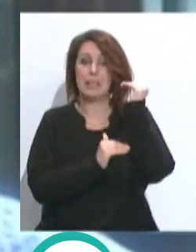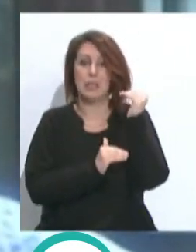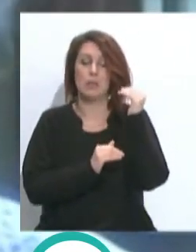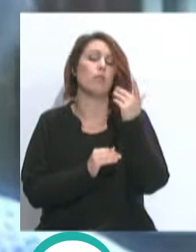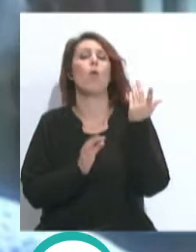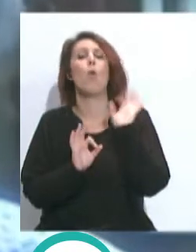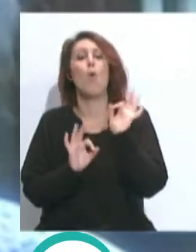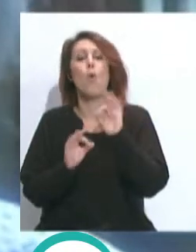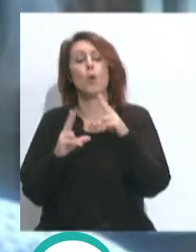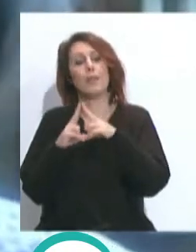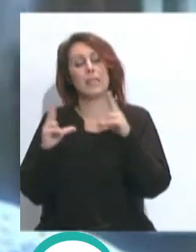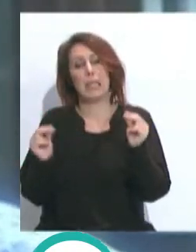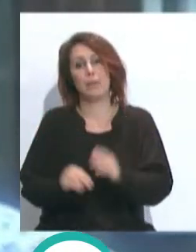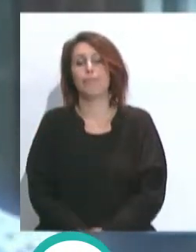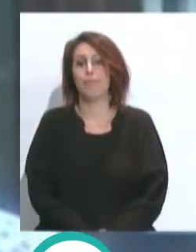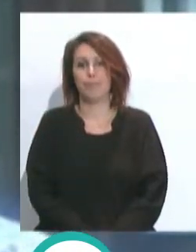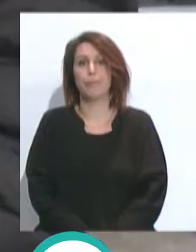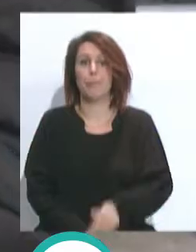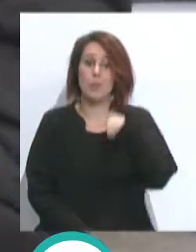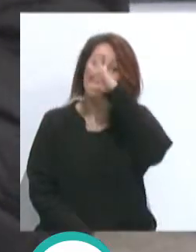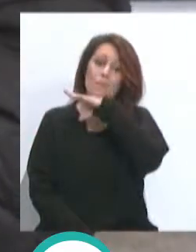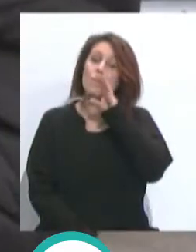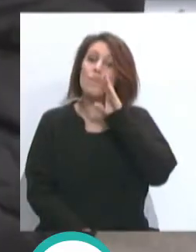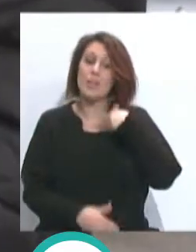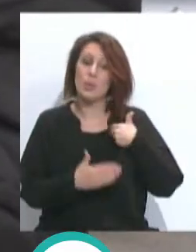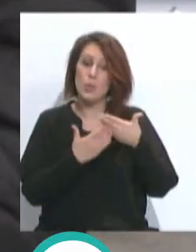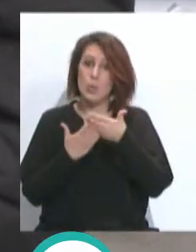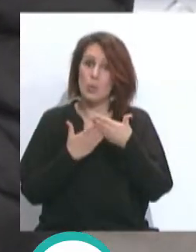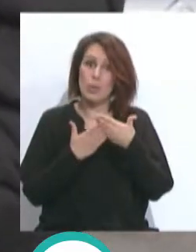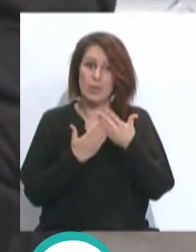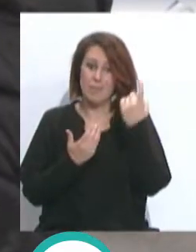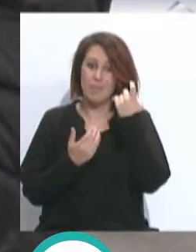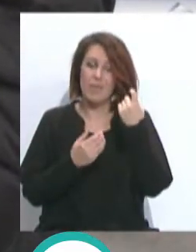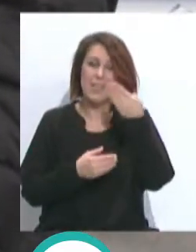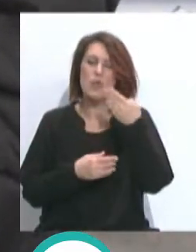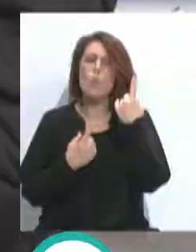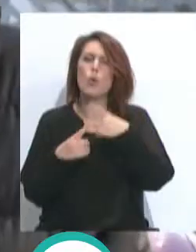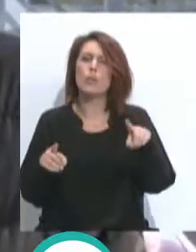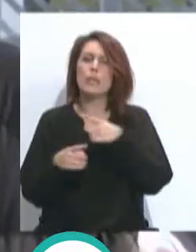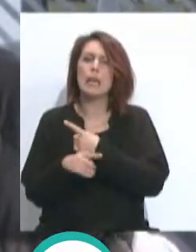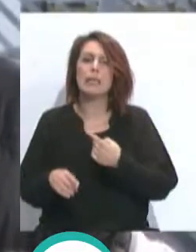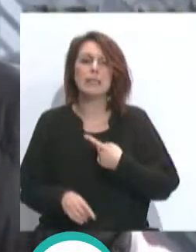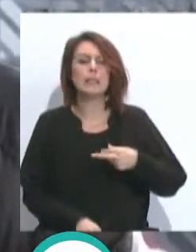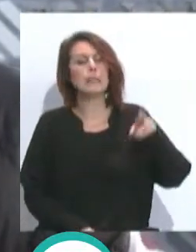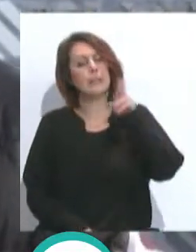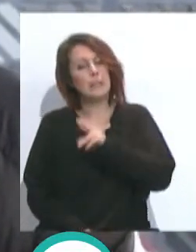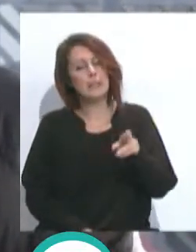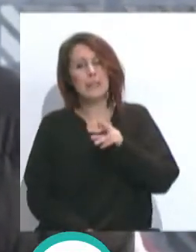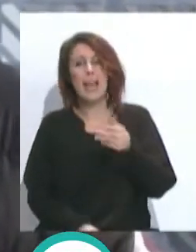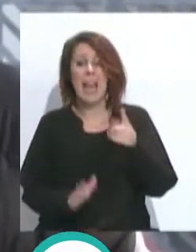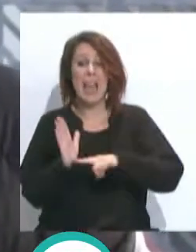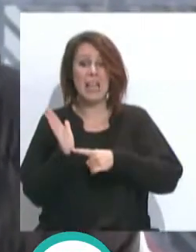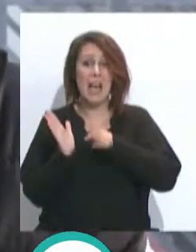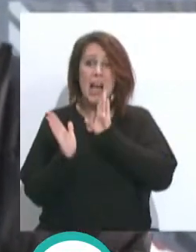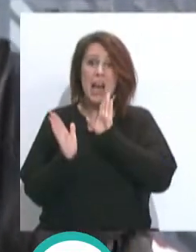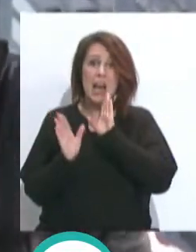y, en su caso, la universidad. Los padres y madres de los estudiantes del bachillerato musical insisten en que la LOMLOE imposibilita